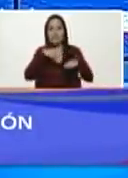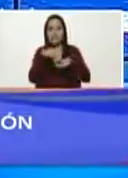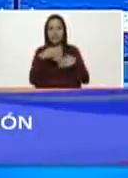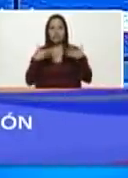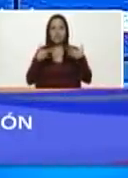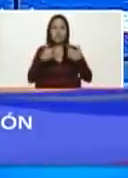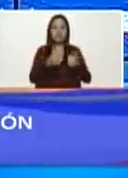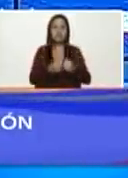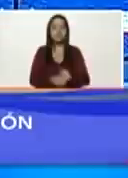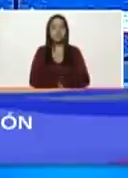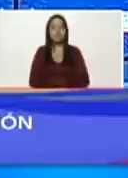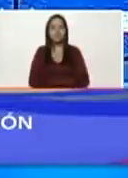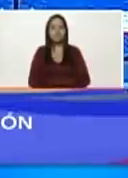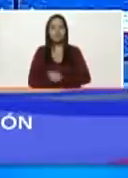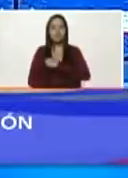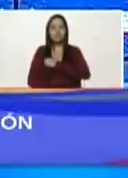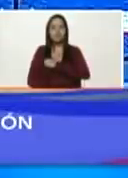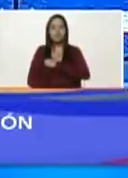para la Salud.